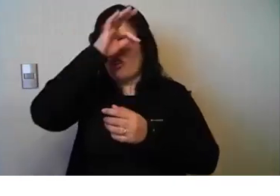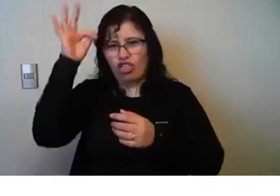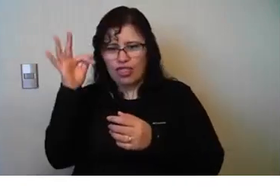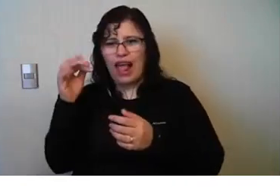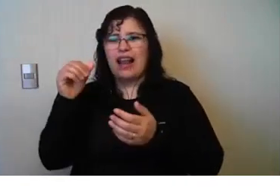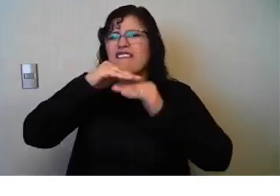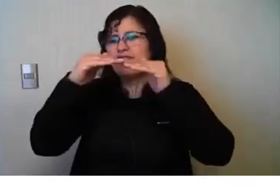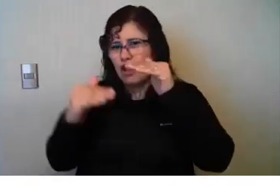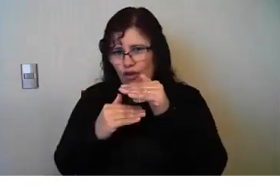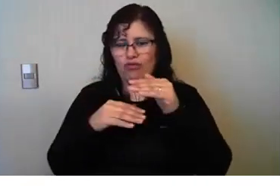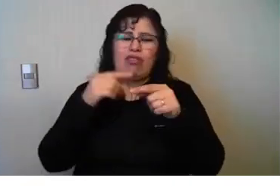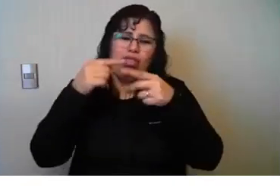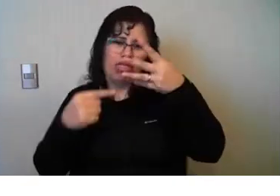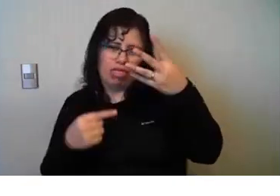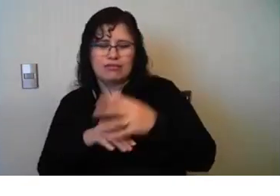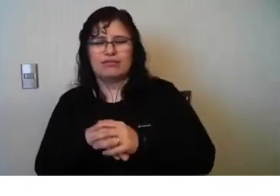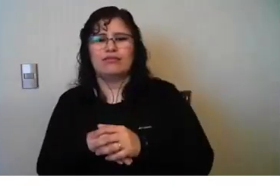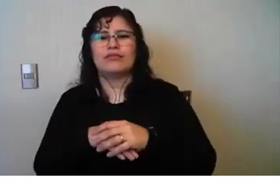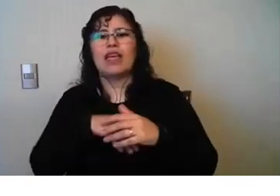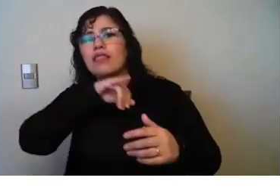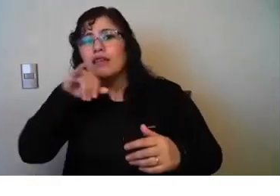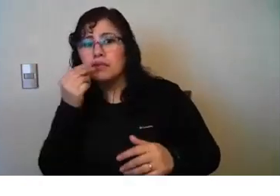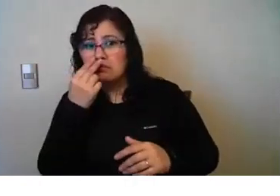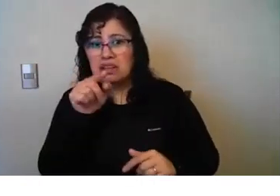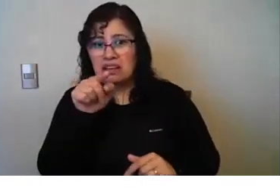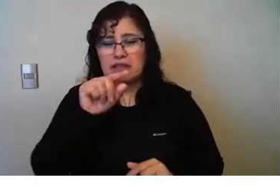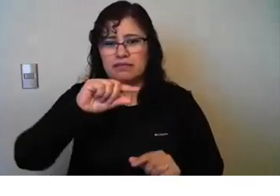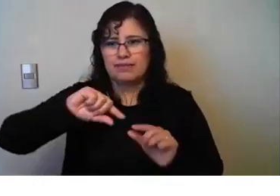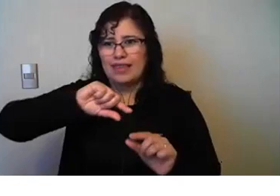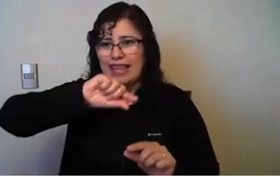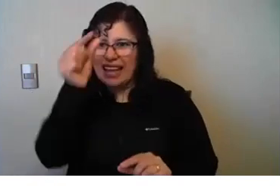acá vamos a tener principalmente el giro